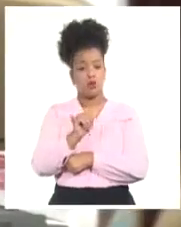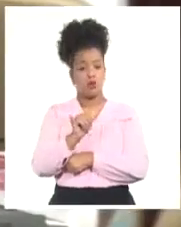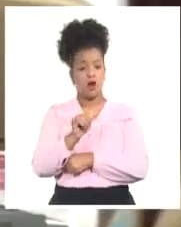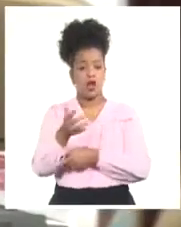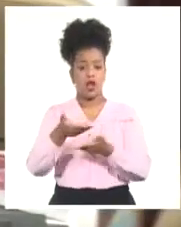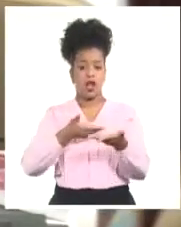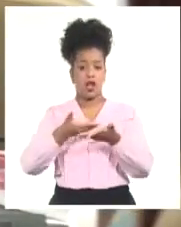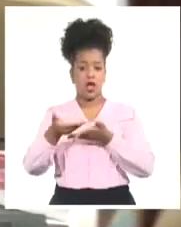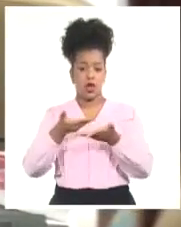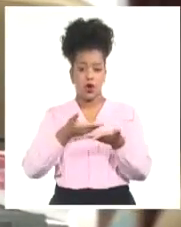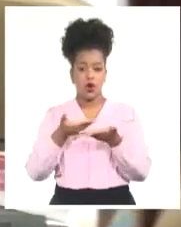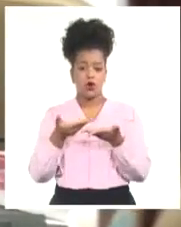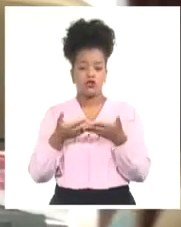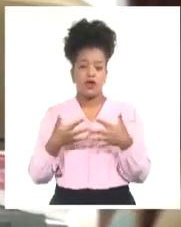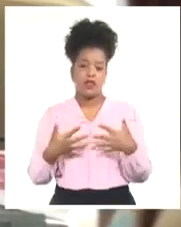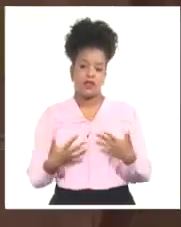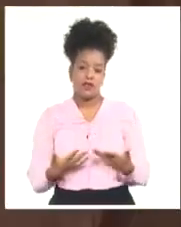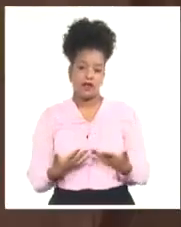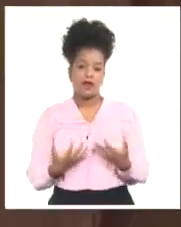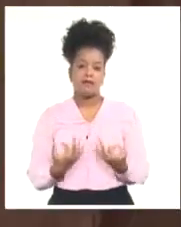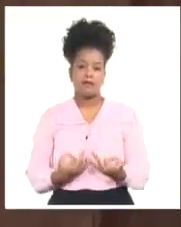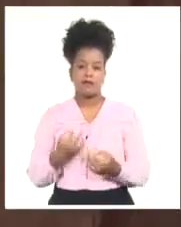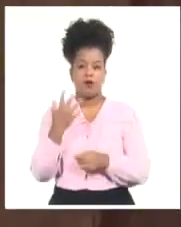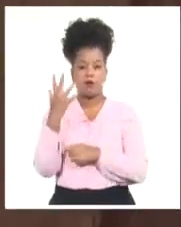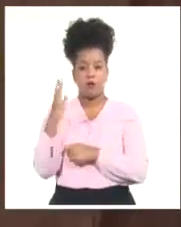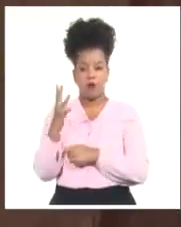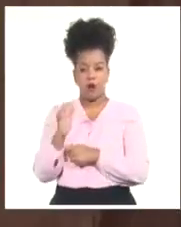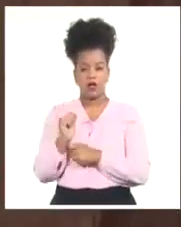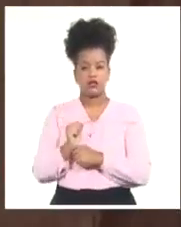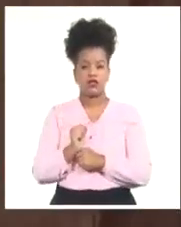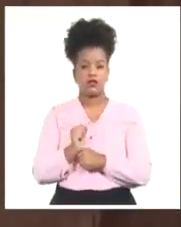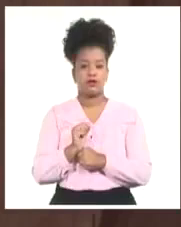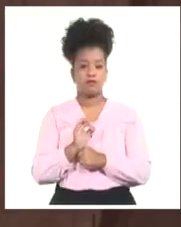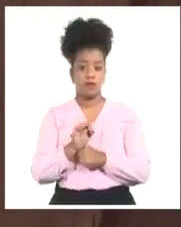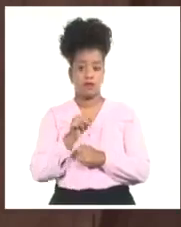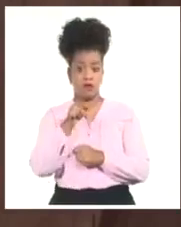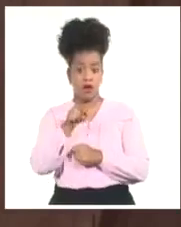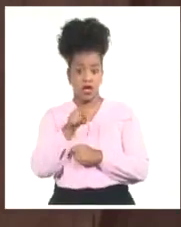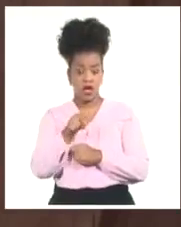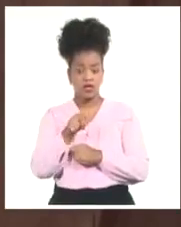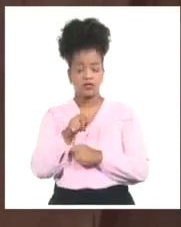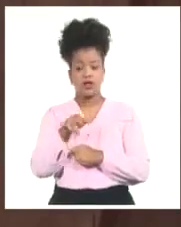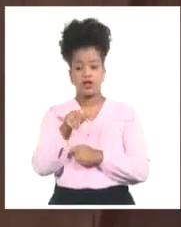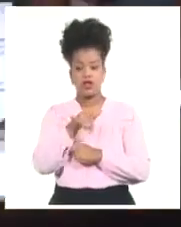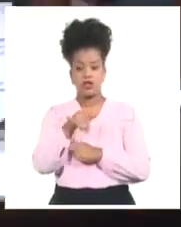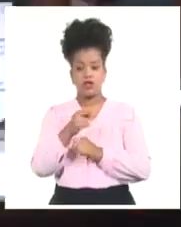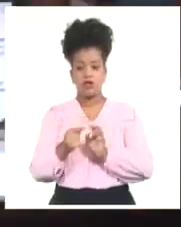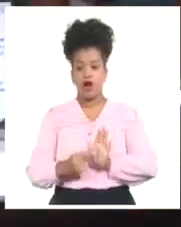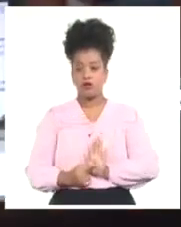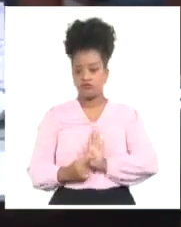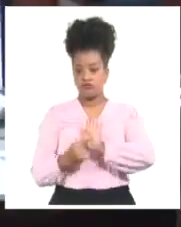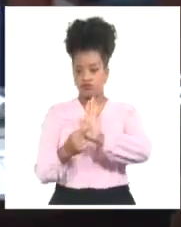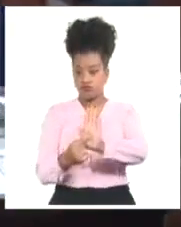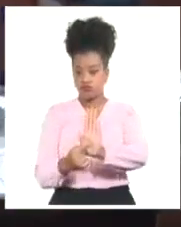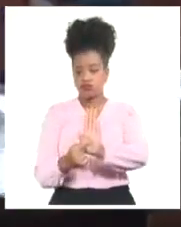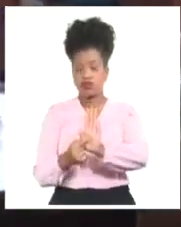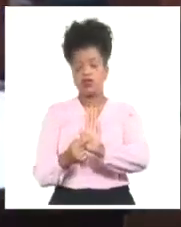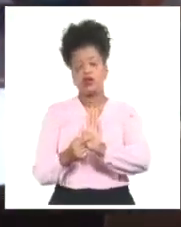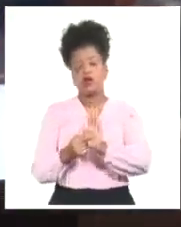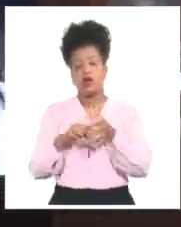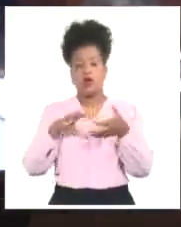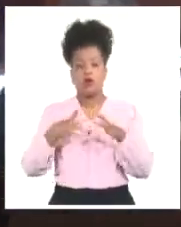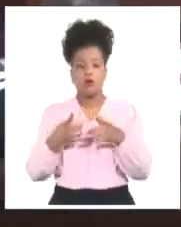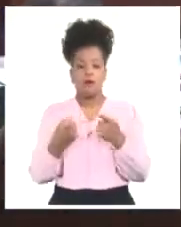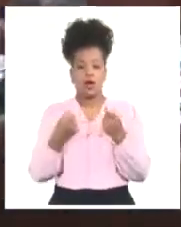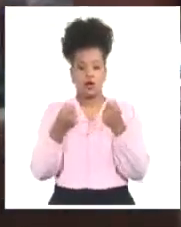la sustitución efectiva de importaciones. El ministro de Economía y Planificación presentó también la actualización de la estrategia económica y social